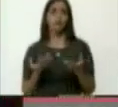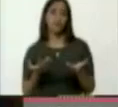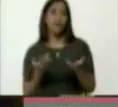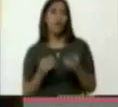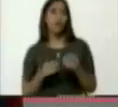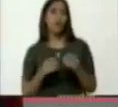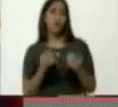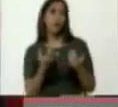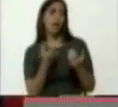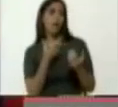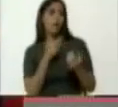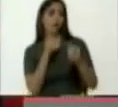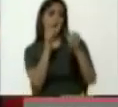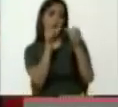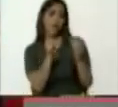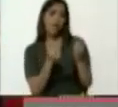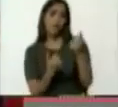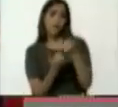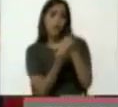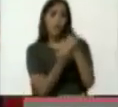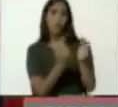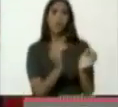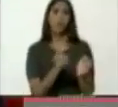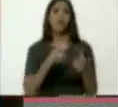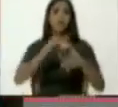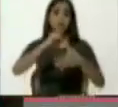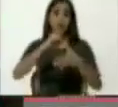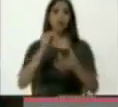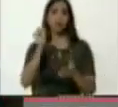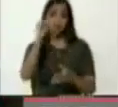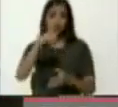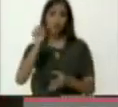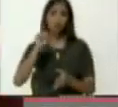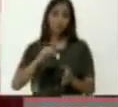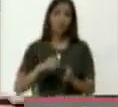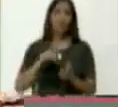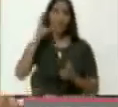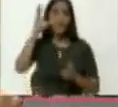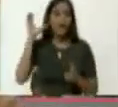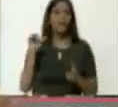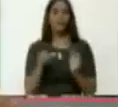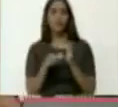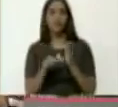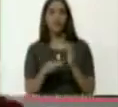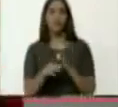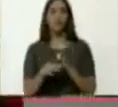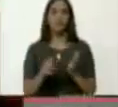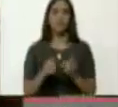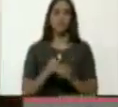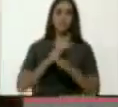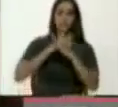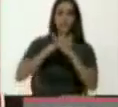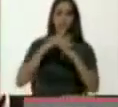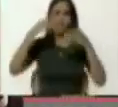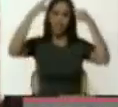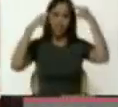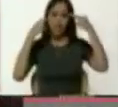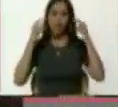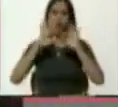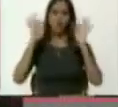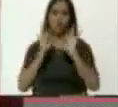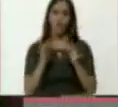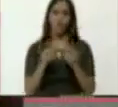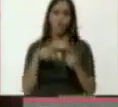Latinoamérica, no hay que negárselo, ¿verdad? En países en donde utiliza el antichavismo como un mecanismo de chantaje